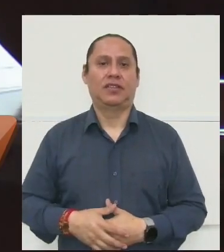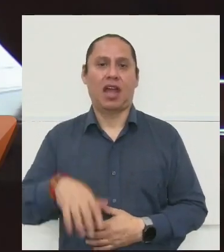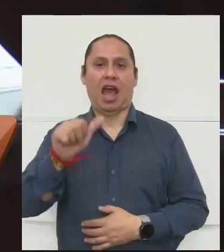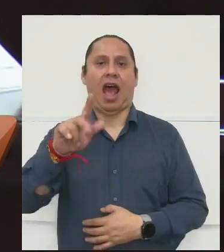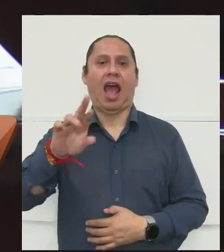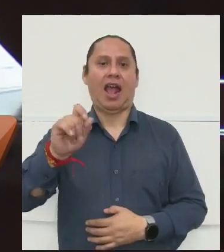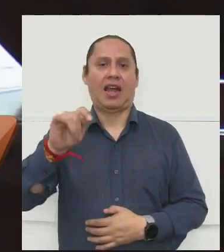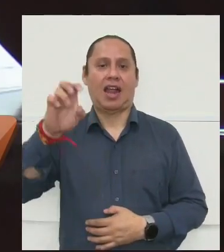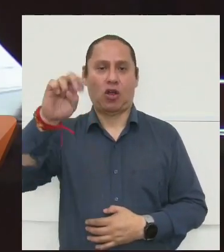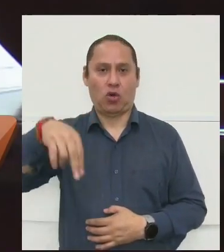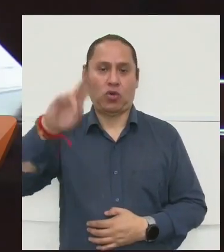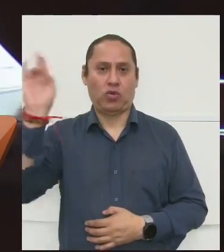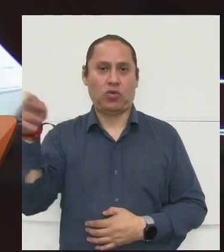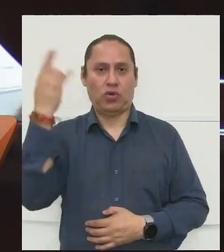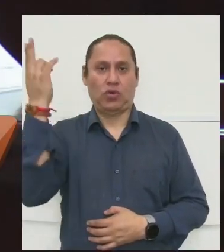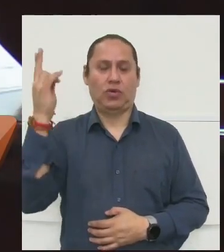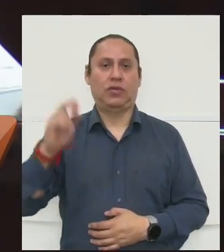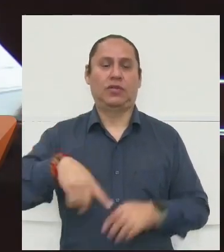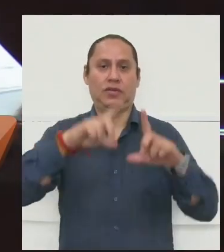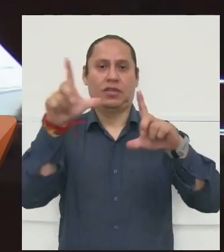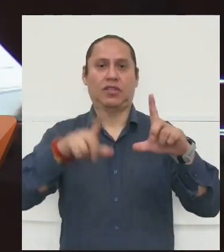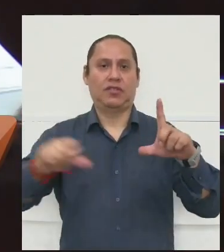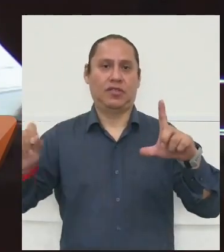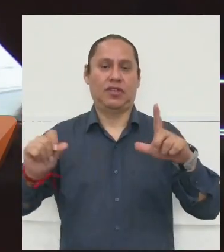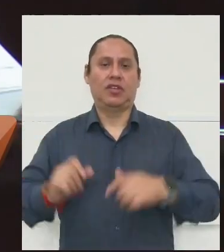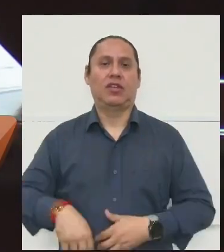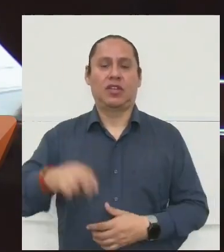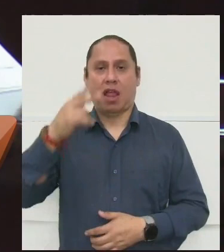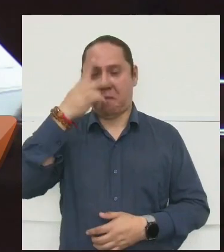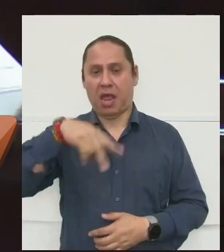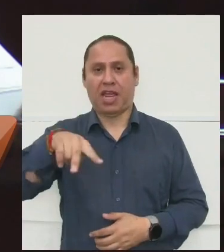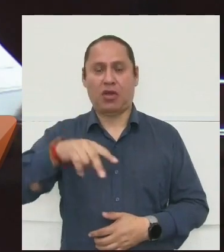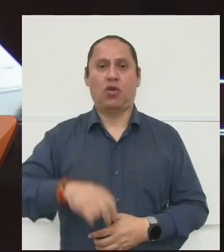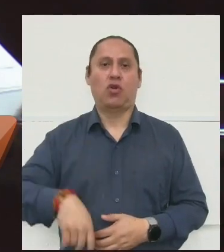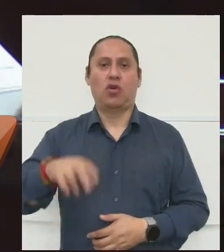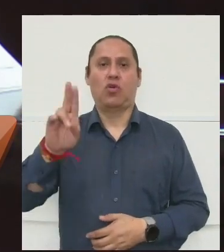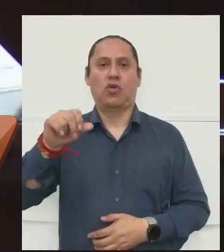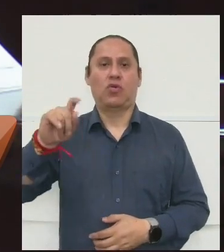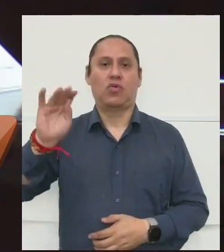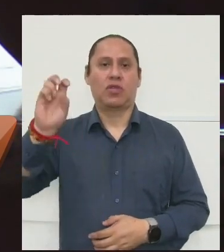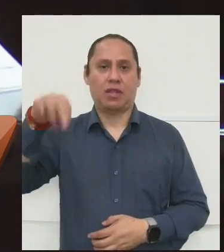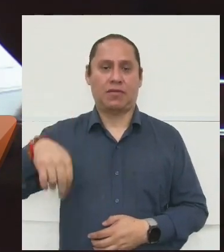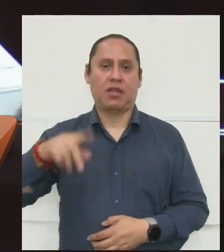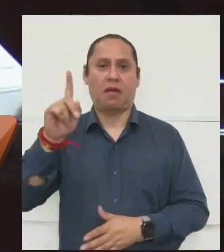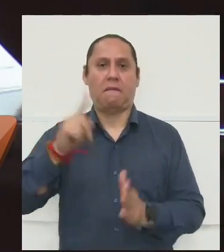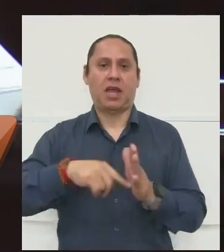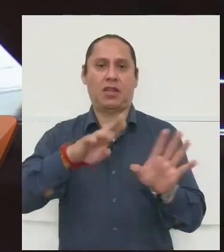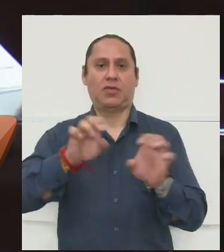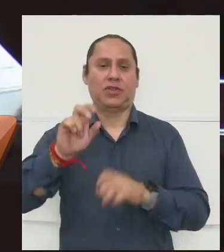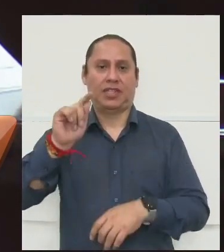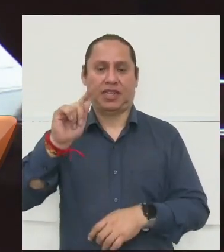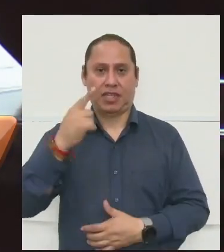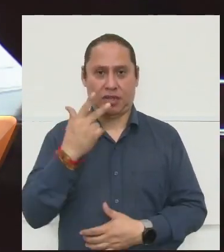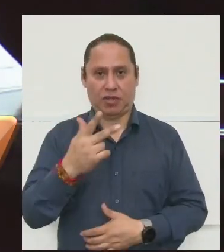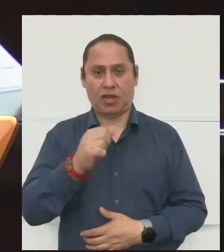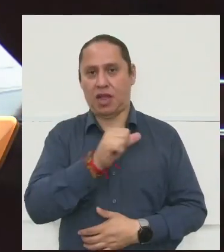Aragón Universidad Nacional Autónoma de México 1978